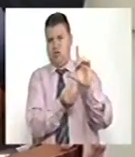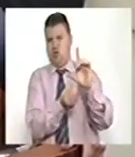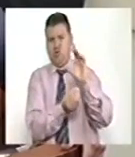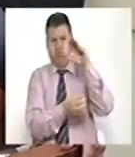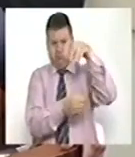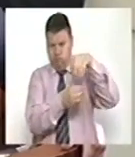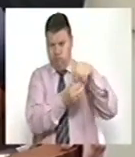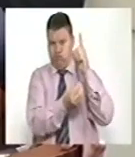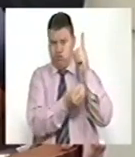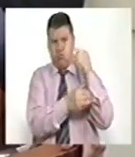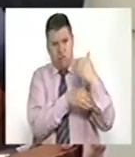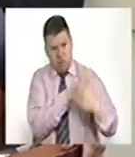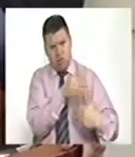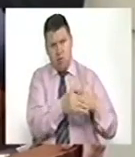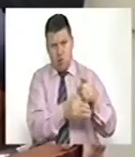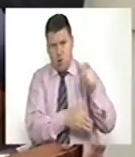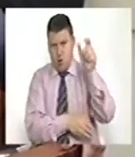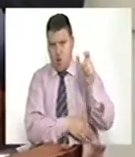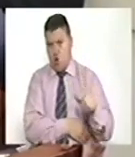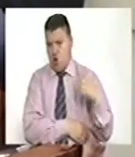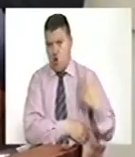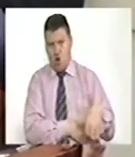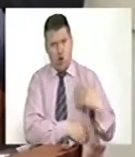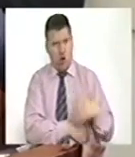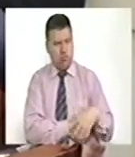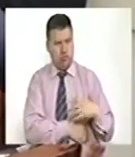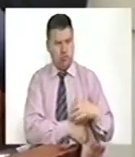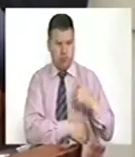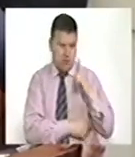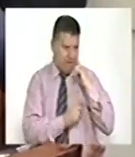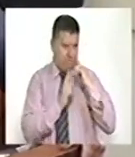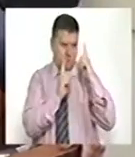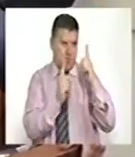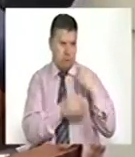venido desarrollando una carrera formidable,